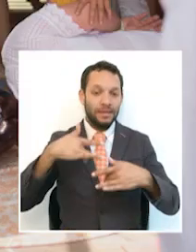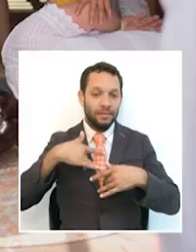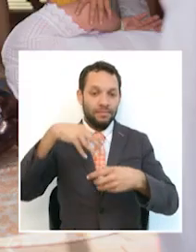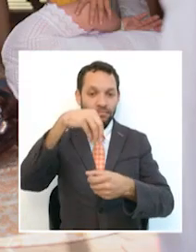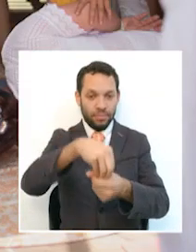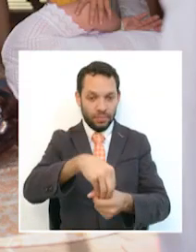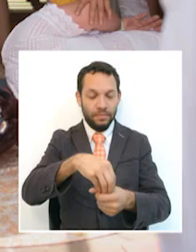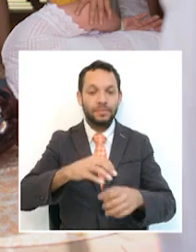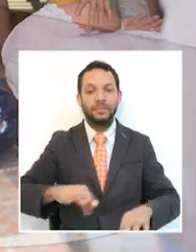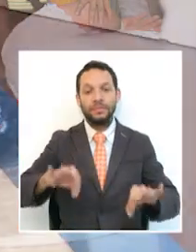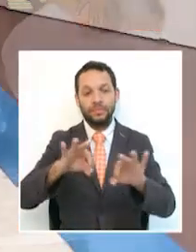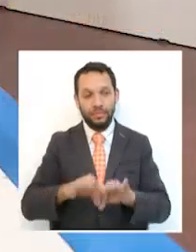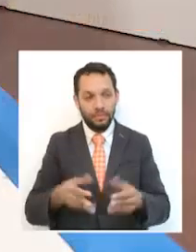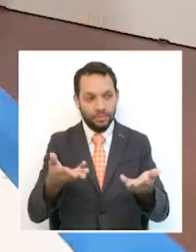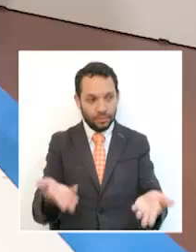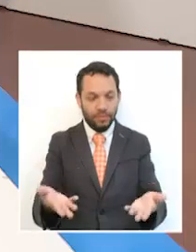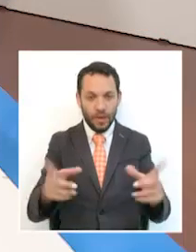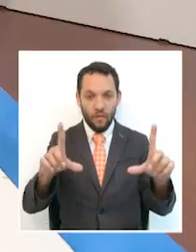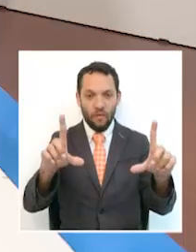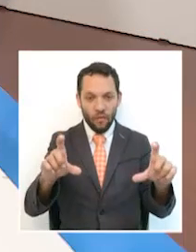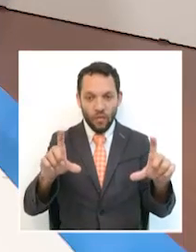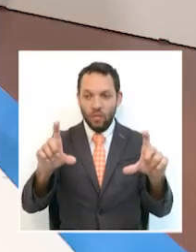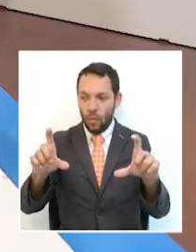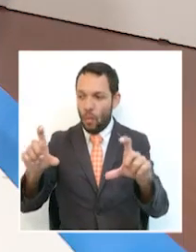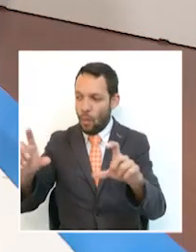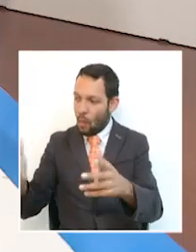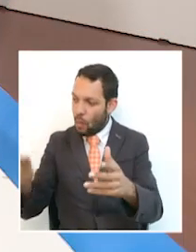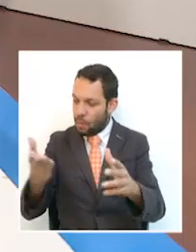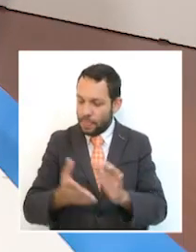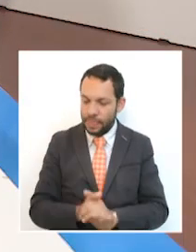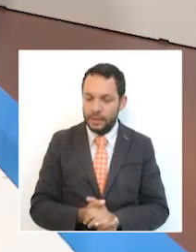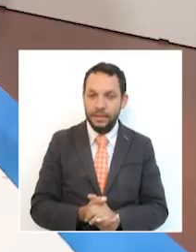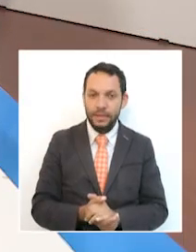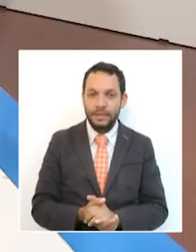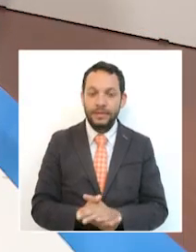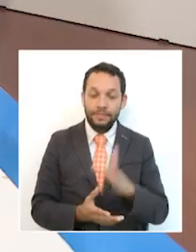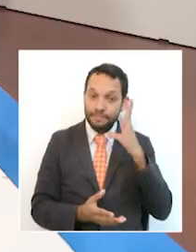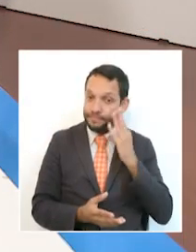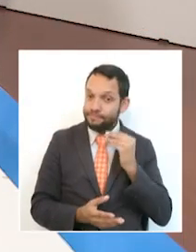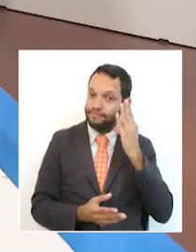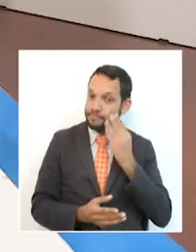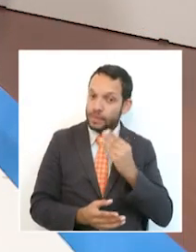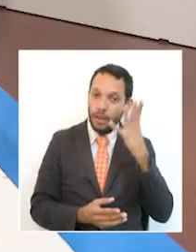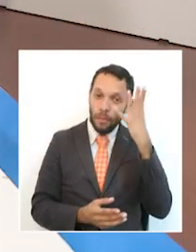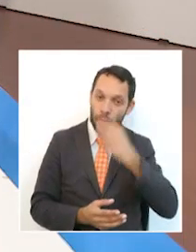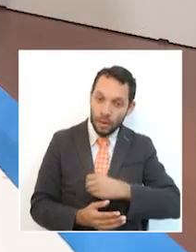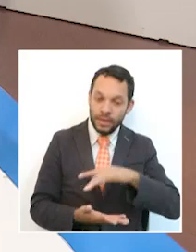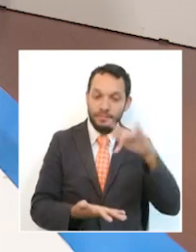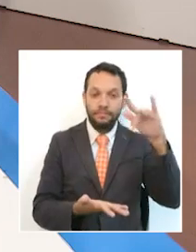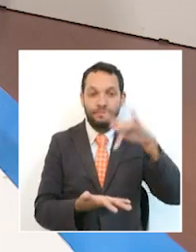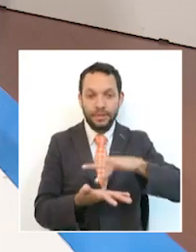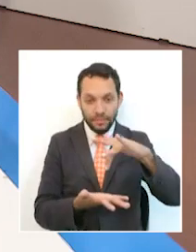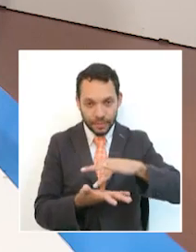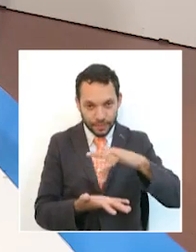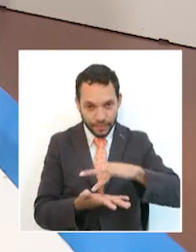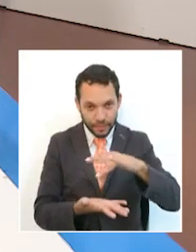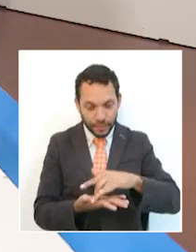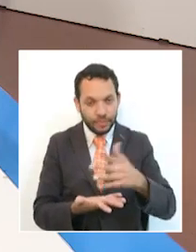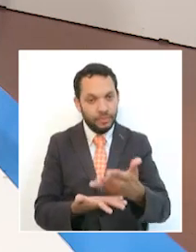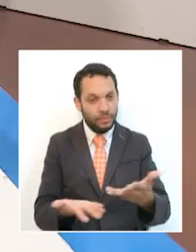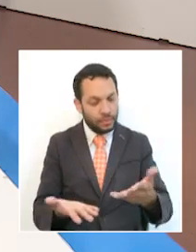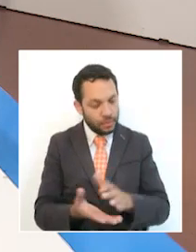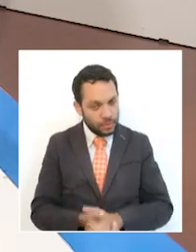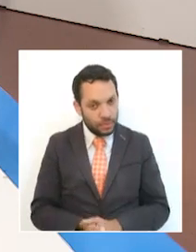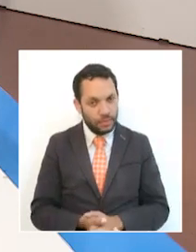que maravillas estar aquí estamos viendo algunas de las imágenes de esa experiencia tan maravillosa que viven las personas y he hecho pues